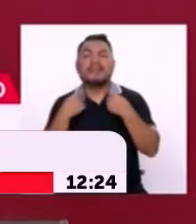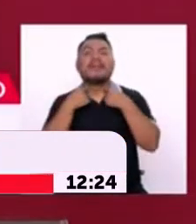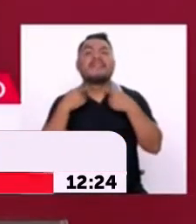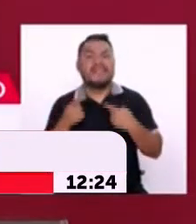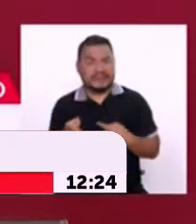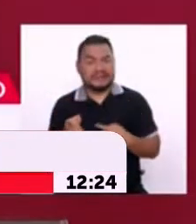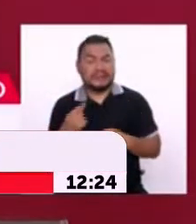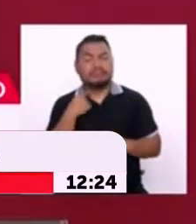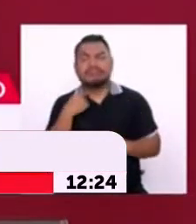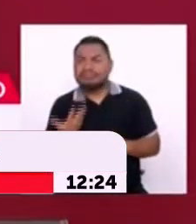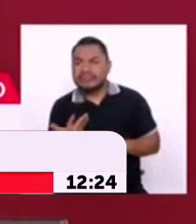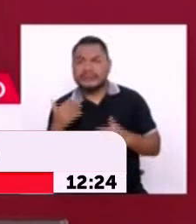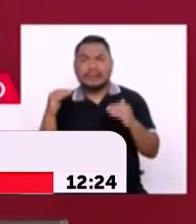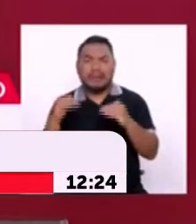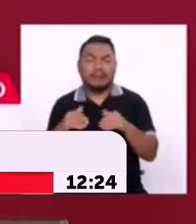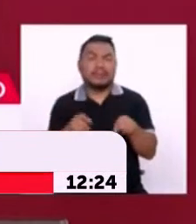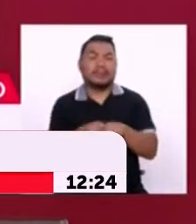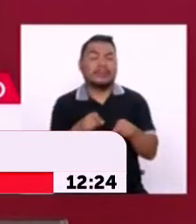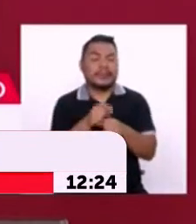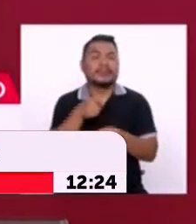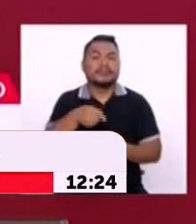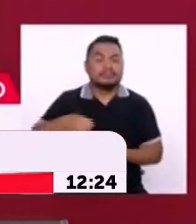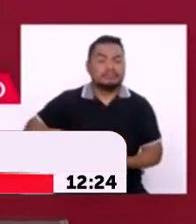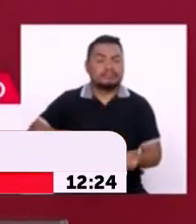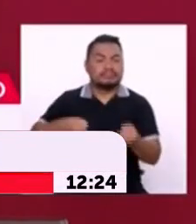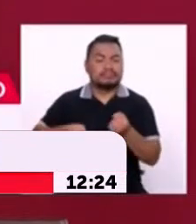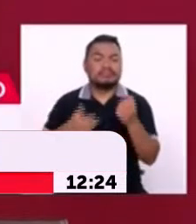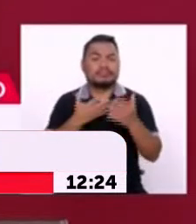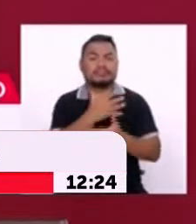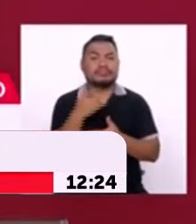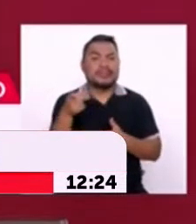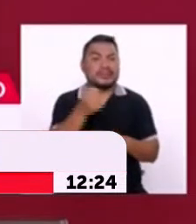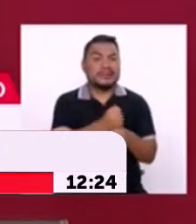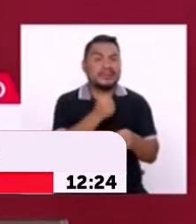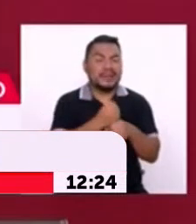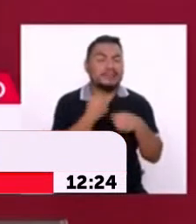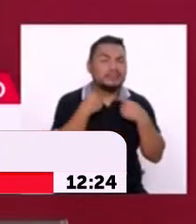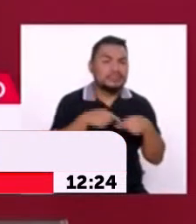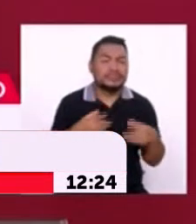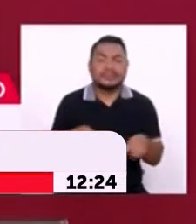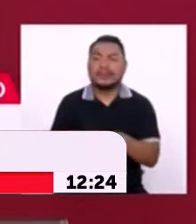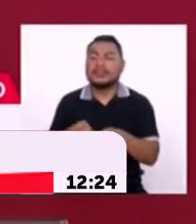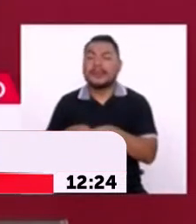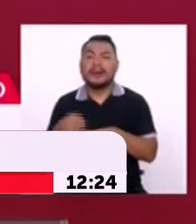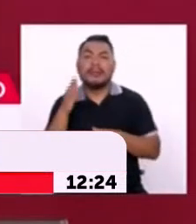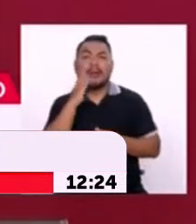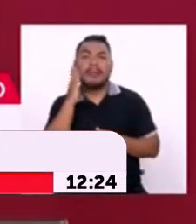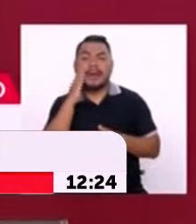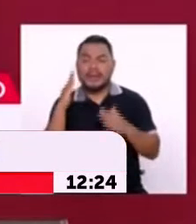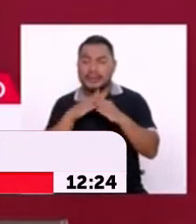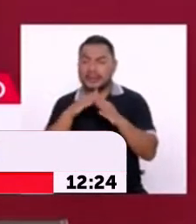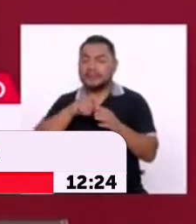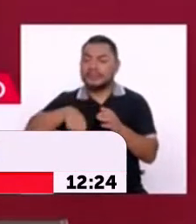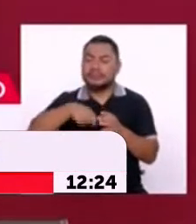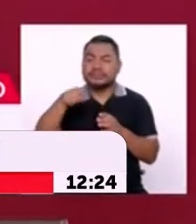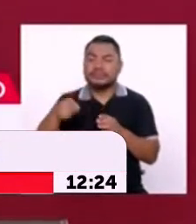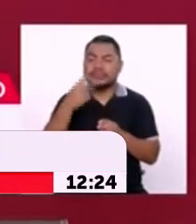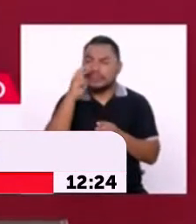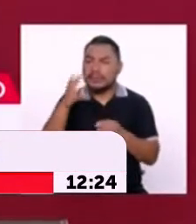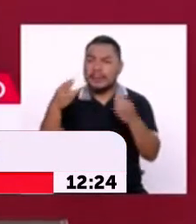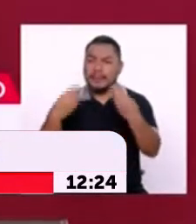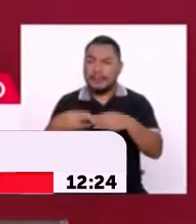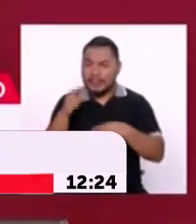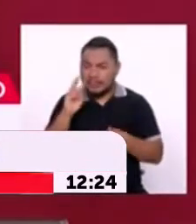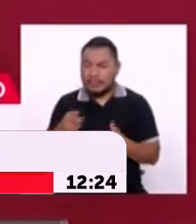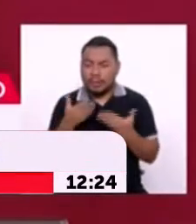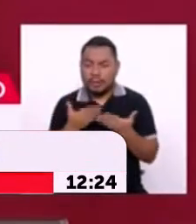empresario, al agricultor que trabaja, a la ama de casa que ve en el mercado